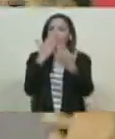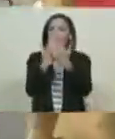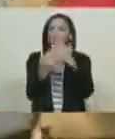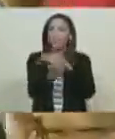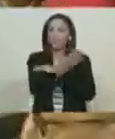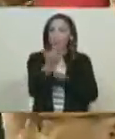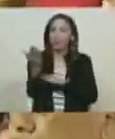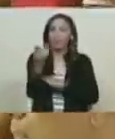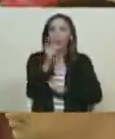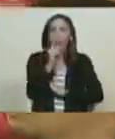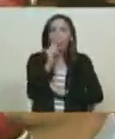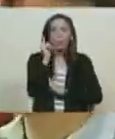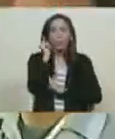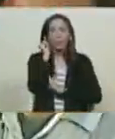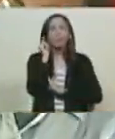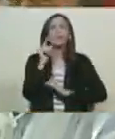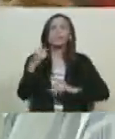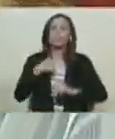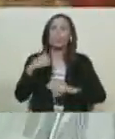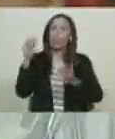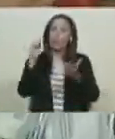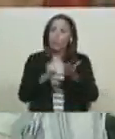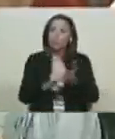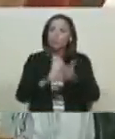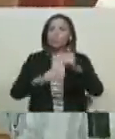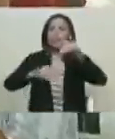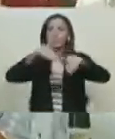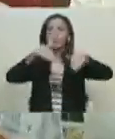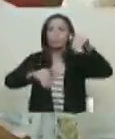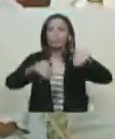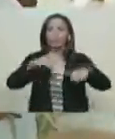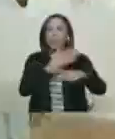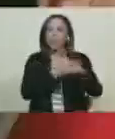hermanas obreras, de ser candidato presidencial y